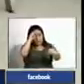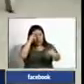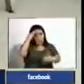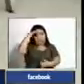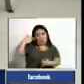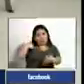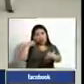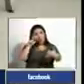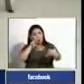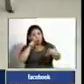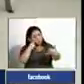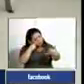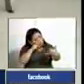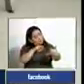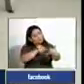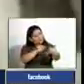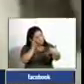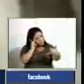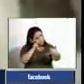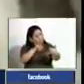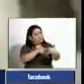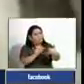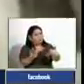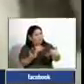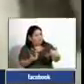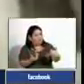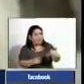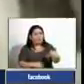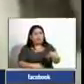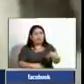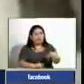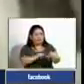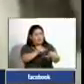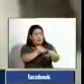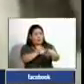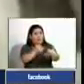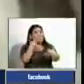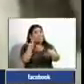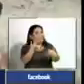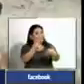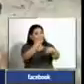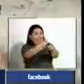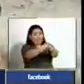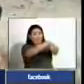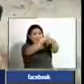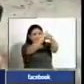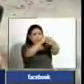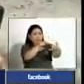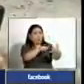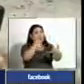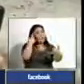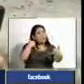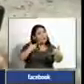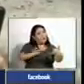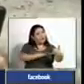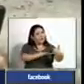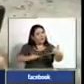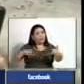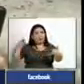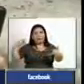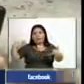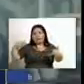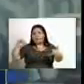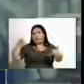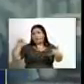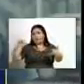María está atenta frente a su teléfono celular. Tiene una videollamada con su hijo Henry, quien vive en Estados